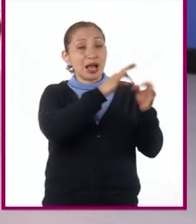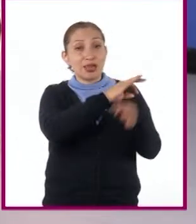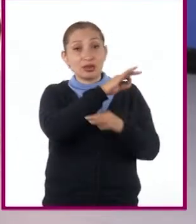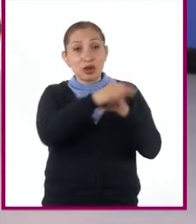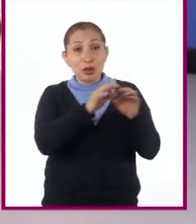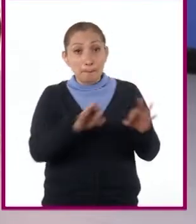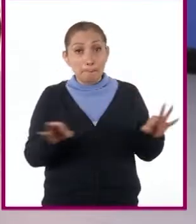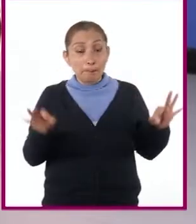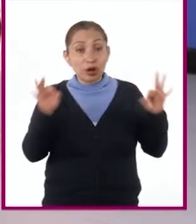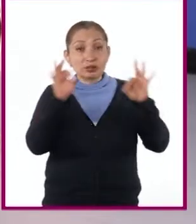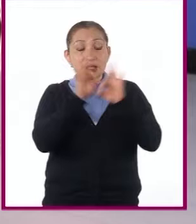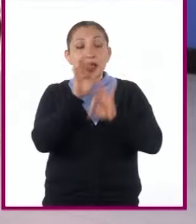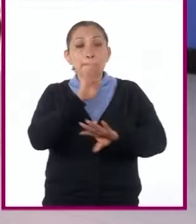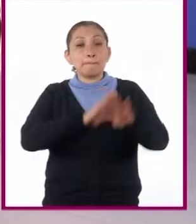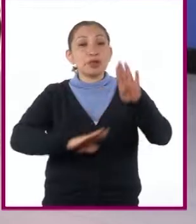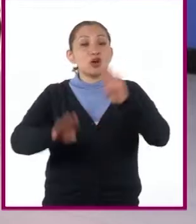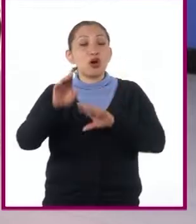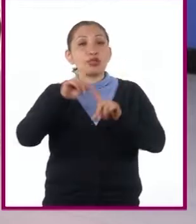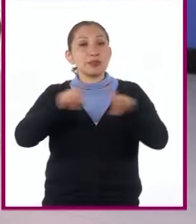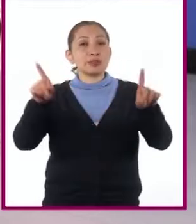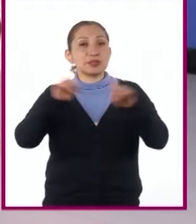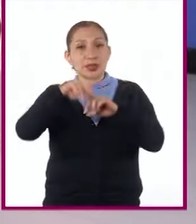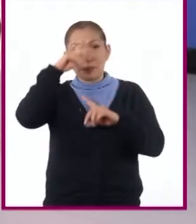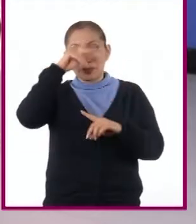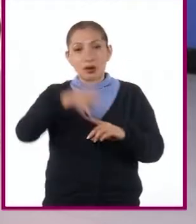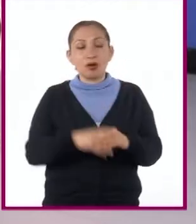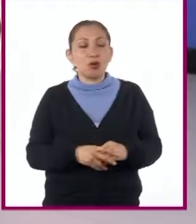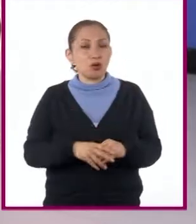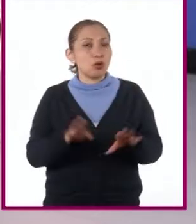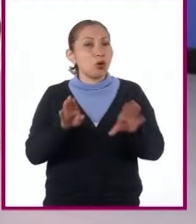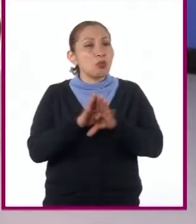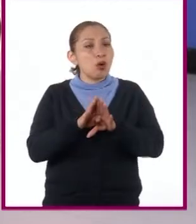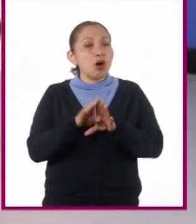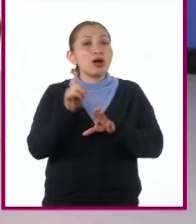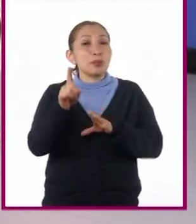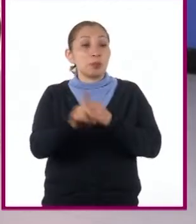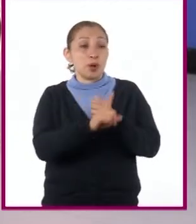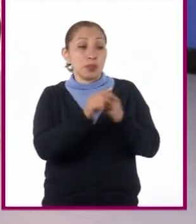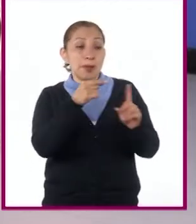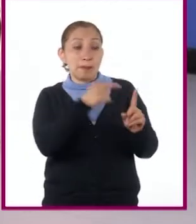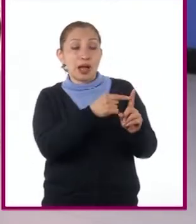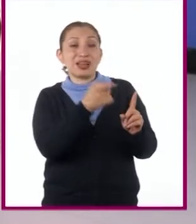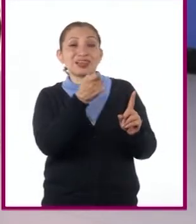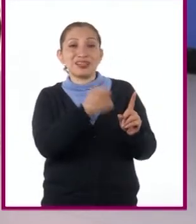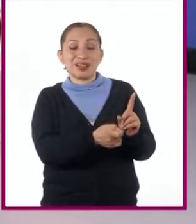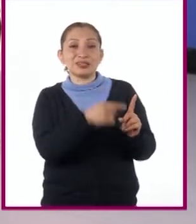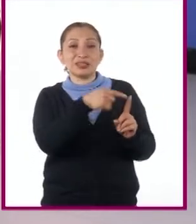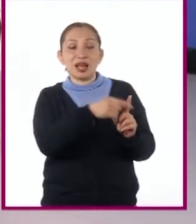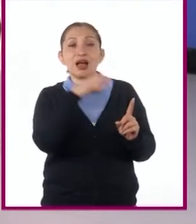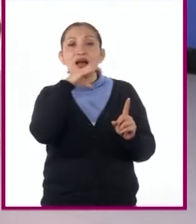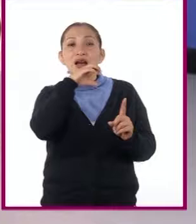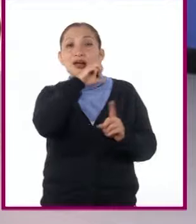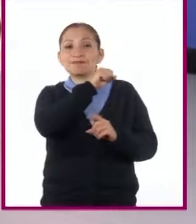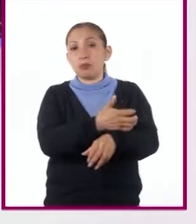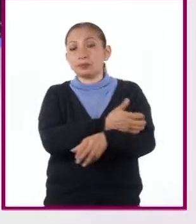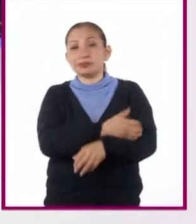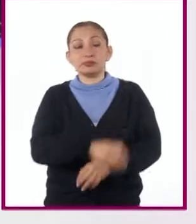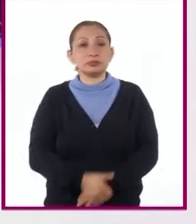la importancia de la biodiversidad en México a través del problema que representa el calentamiento